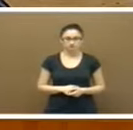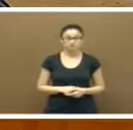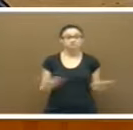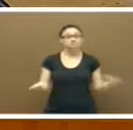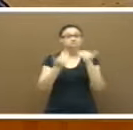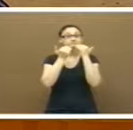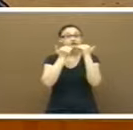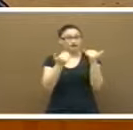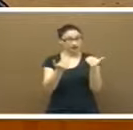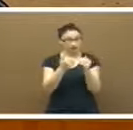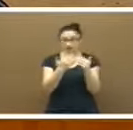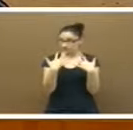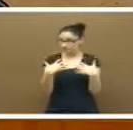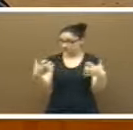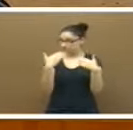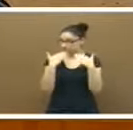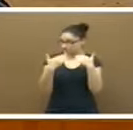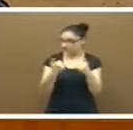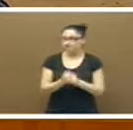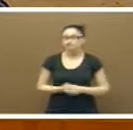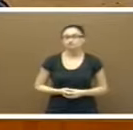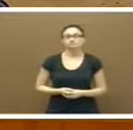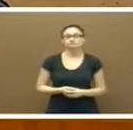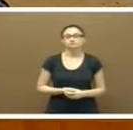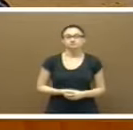Gracias, señorías.